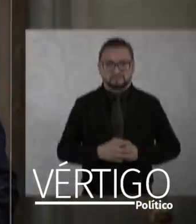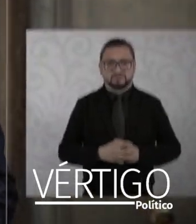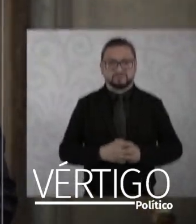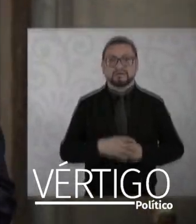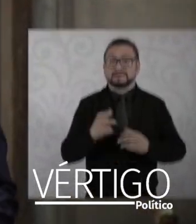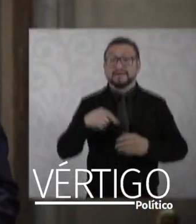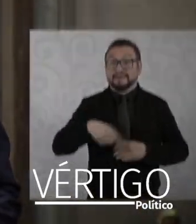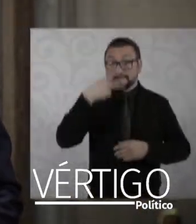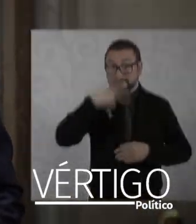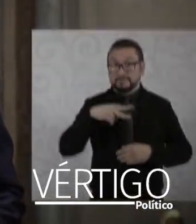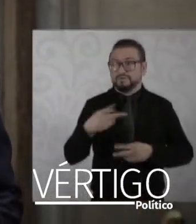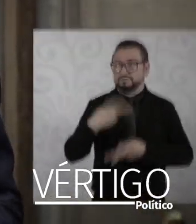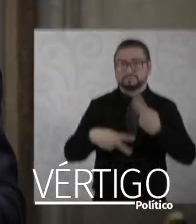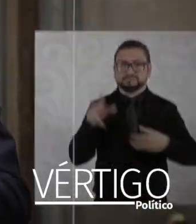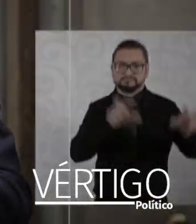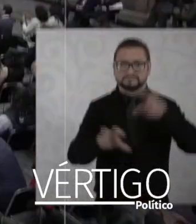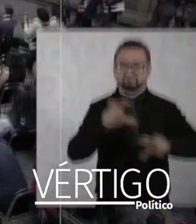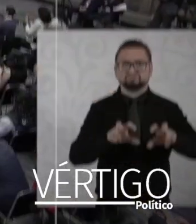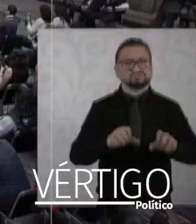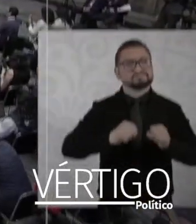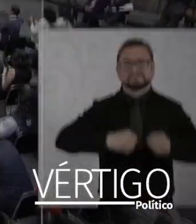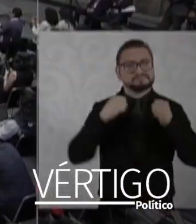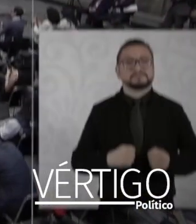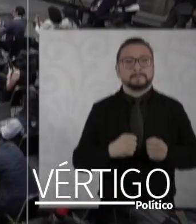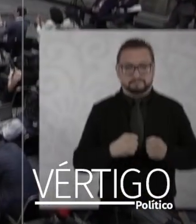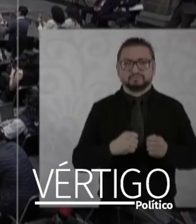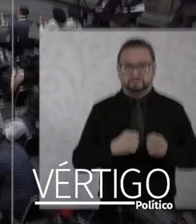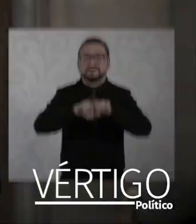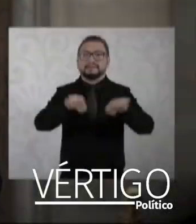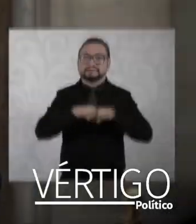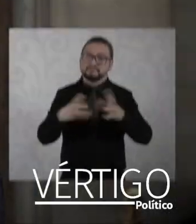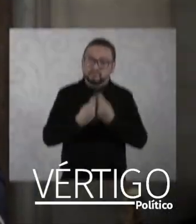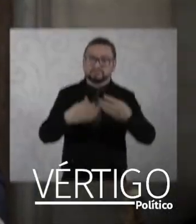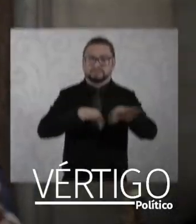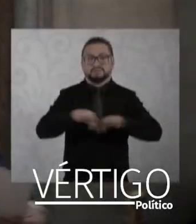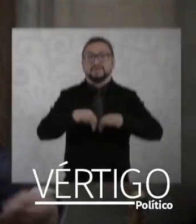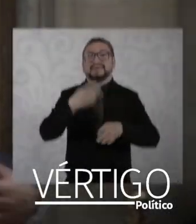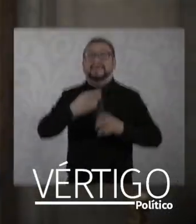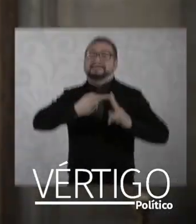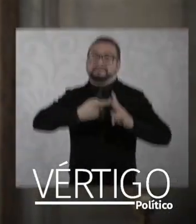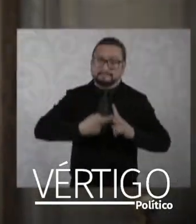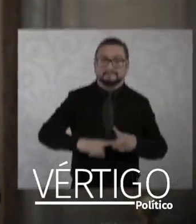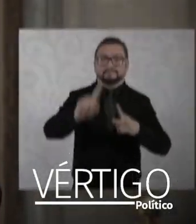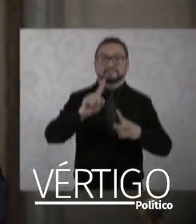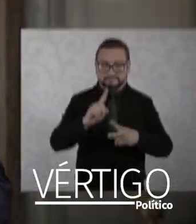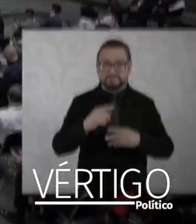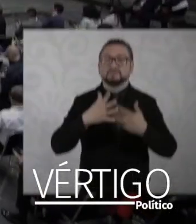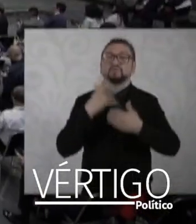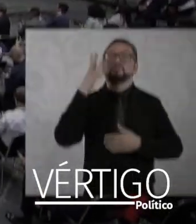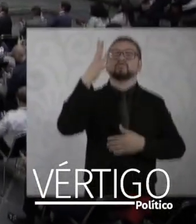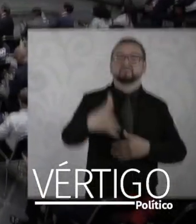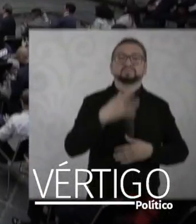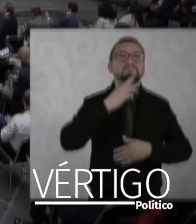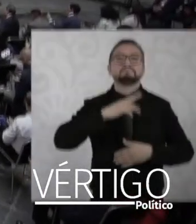contexto donde no compitan, sino que se complementen. La presidenta, Claudia Sheinbaum, aseguró que la reunión con empresarios fue muy